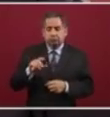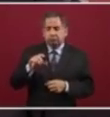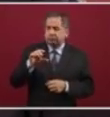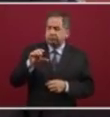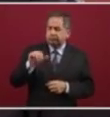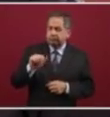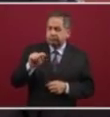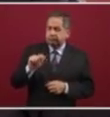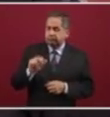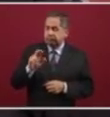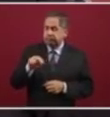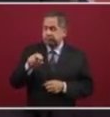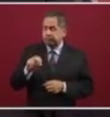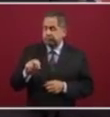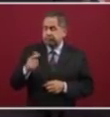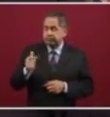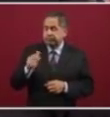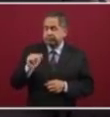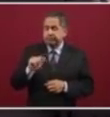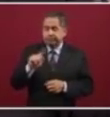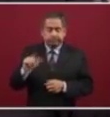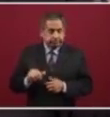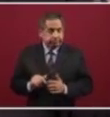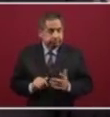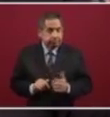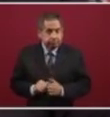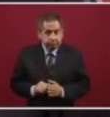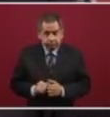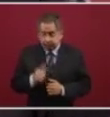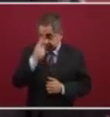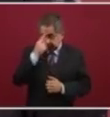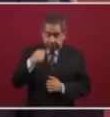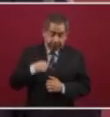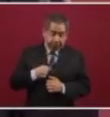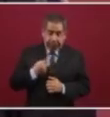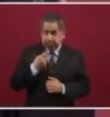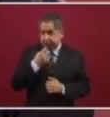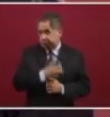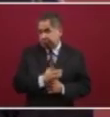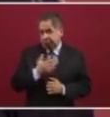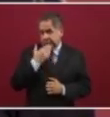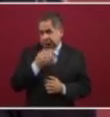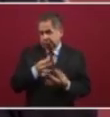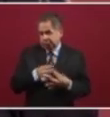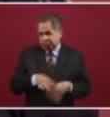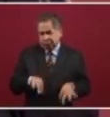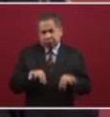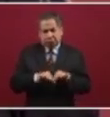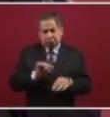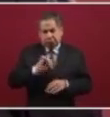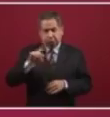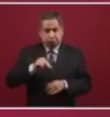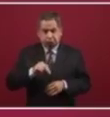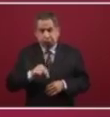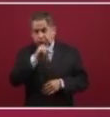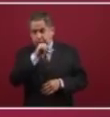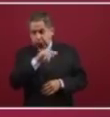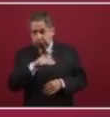Garza, que para mí es de los revolucionarios más importantes del norte.